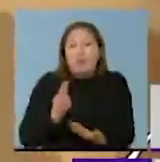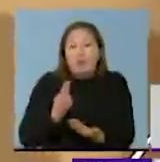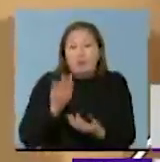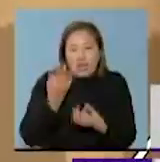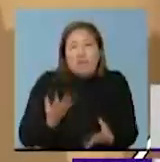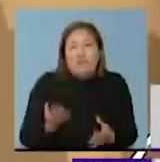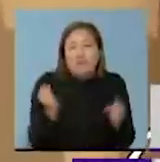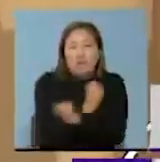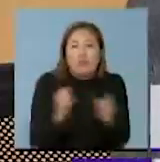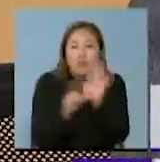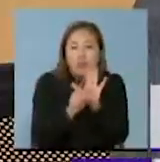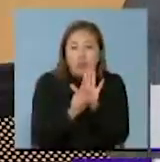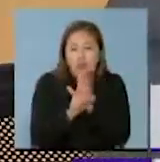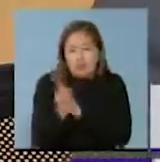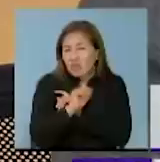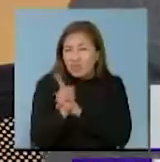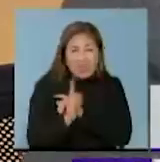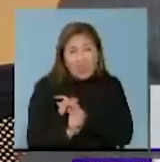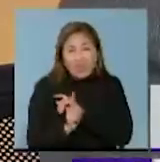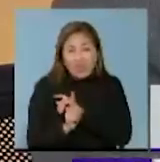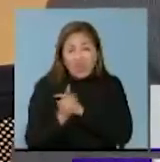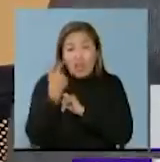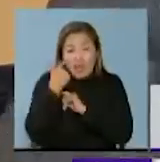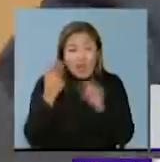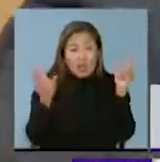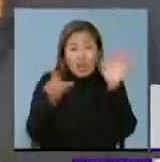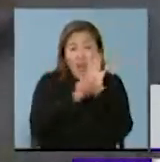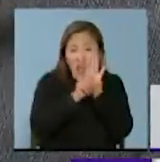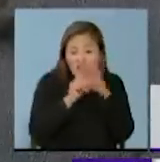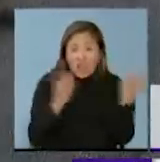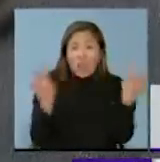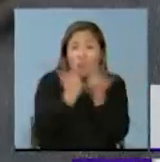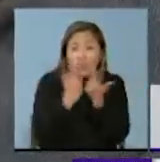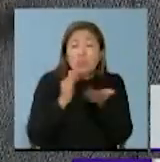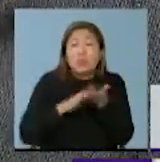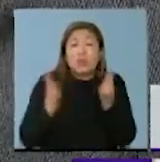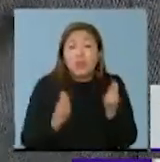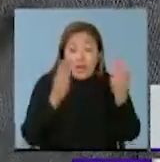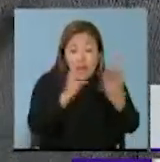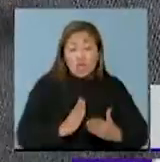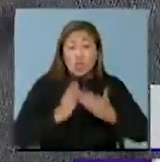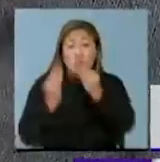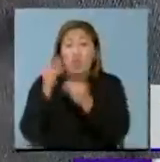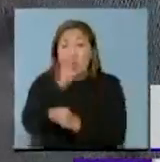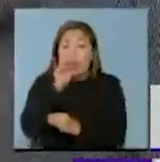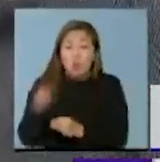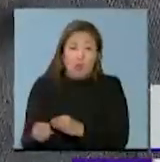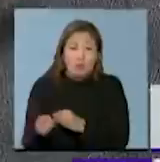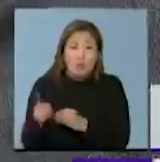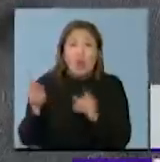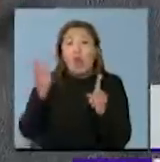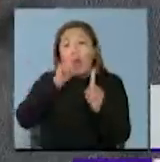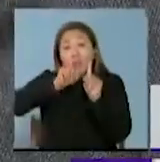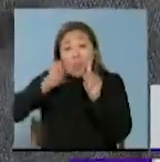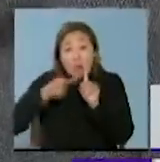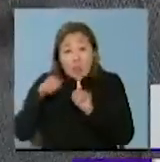para subvencionar, para subsidiar, para dar apoyo físico, psicológico, de todo tipo, hacia la mujer vulnerable. Eso, yo creo que